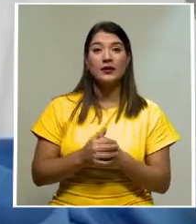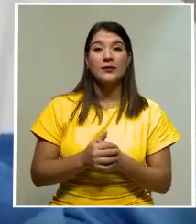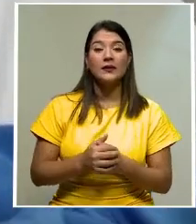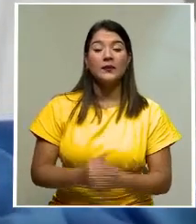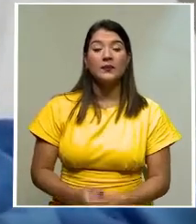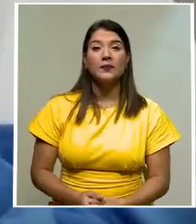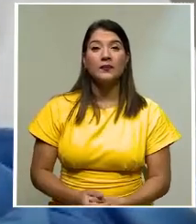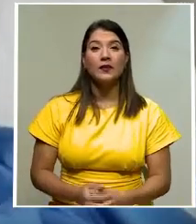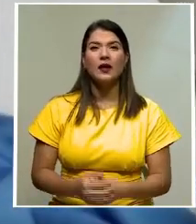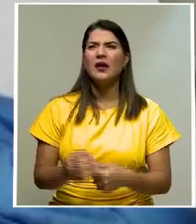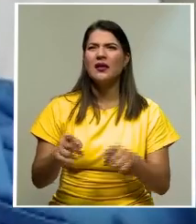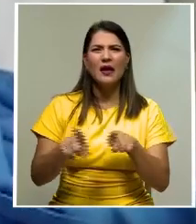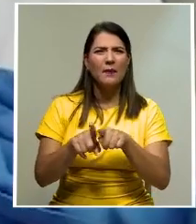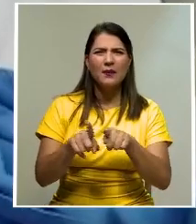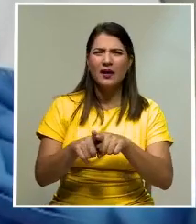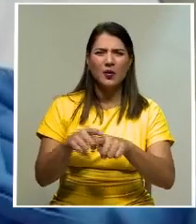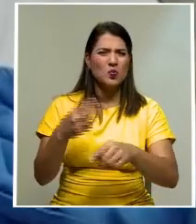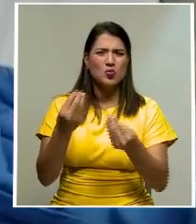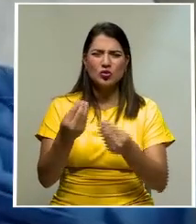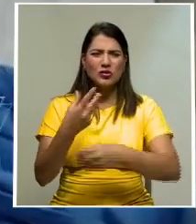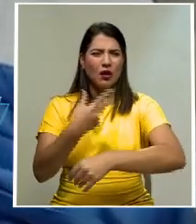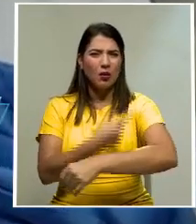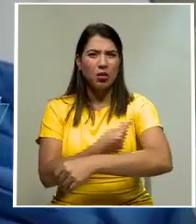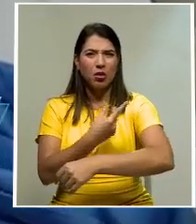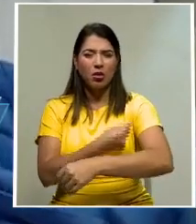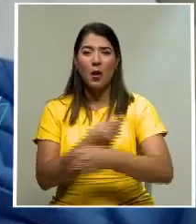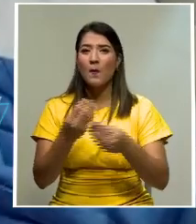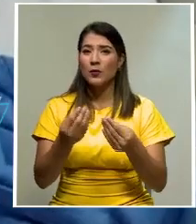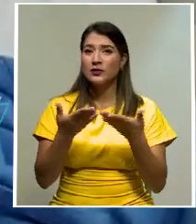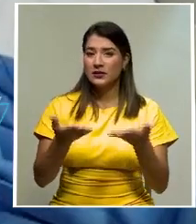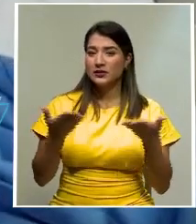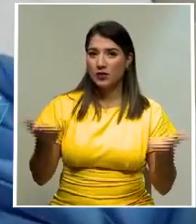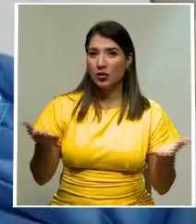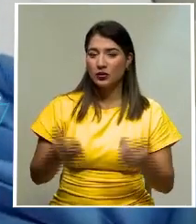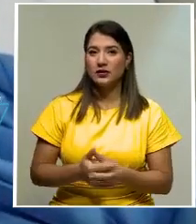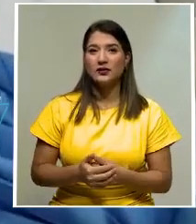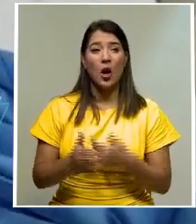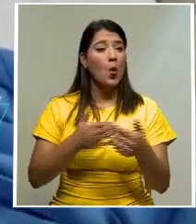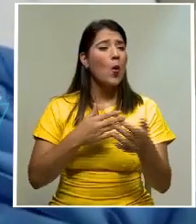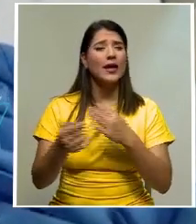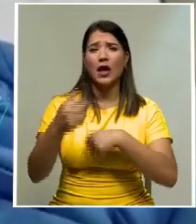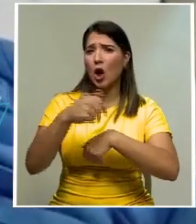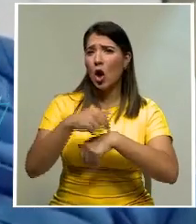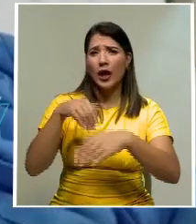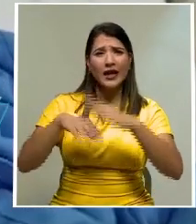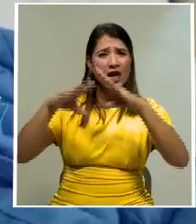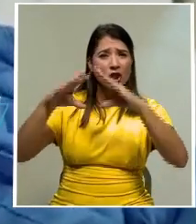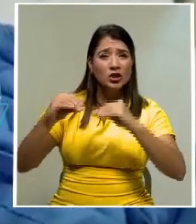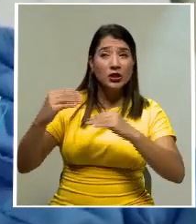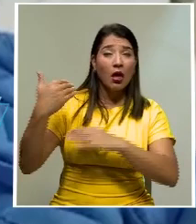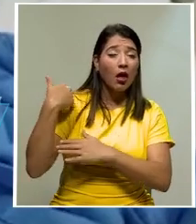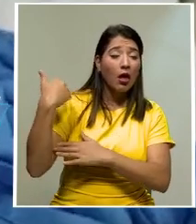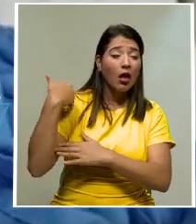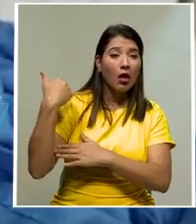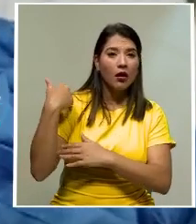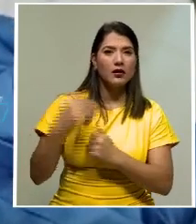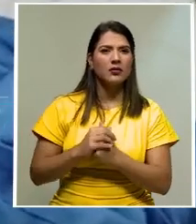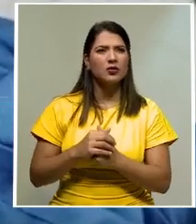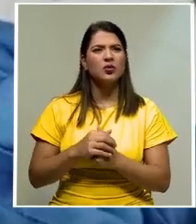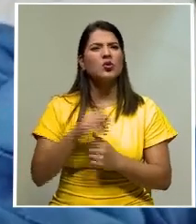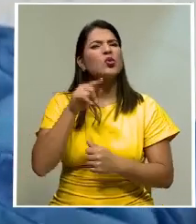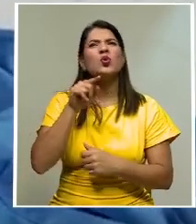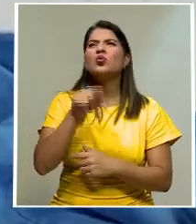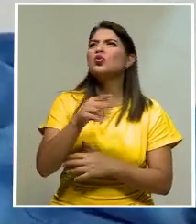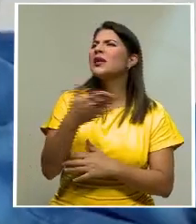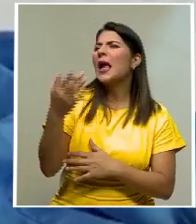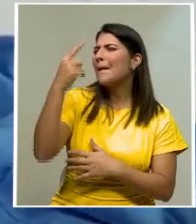jeringas, muchas cosas. A cualquier hora de la noche lo despiertan a uno. ¿Qué pensás de ese trabajo que